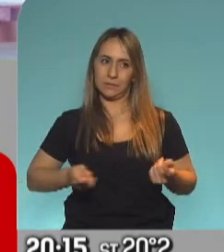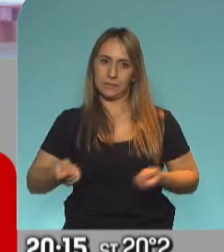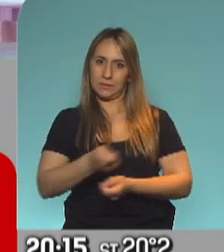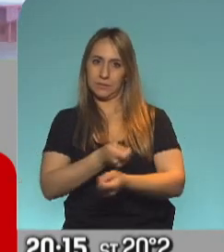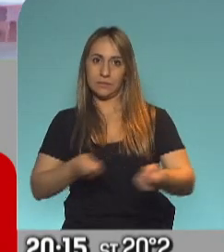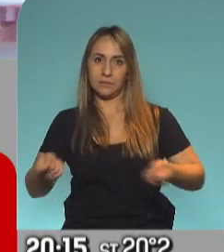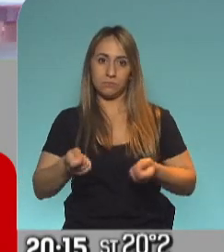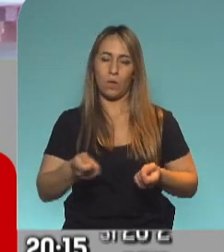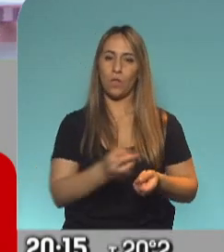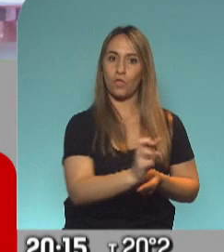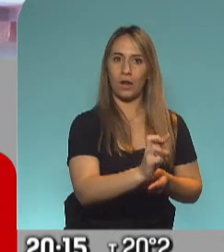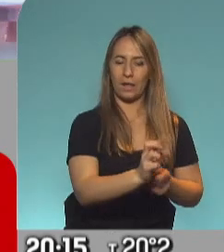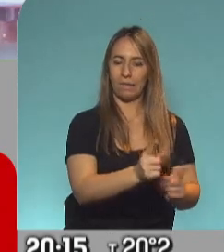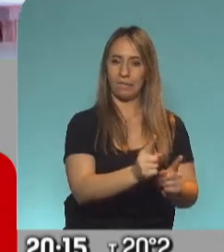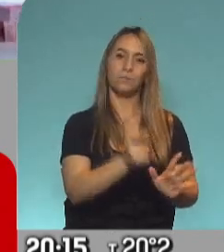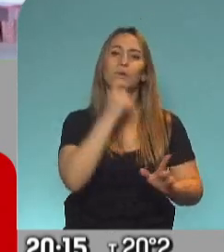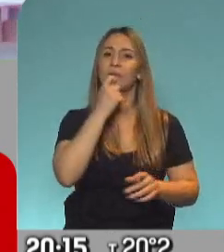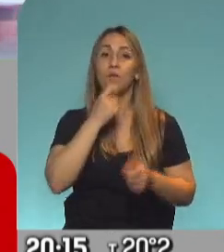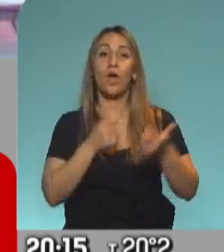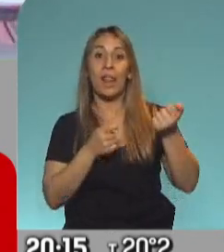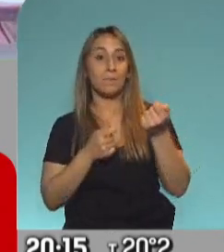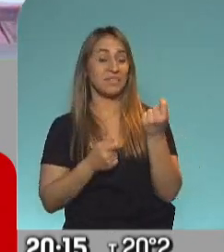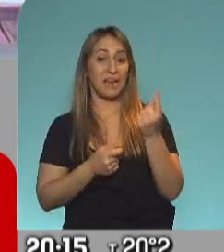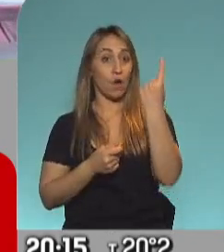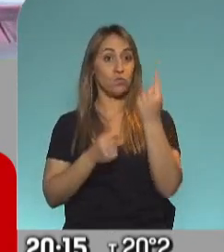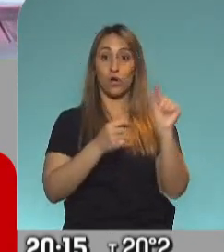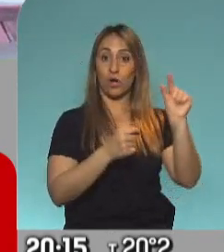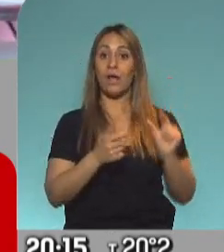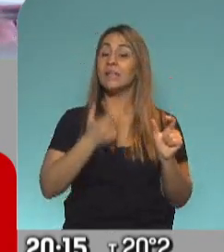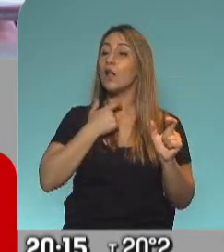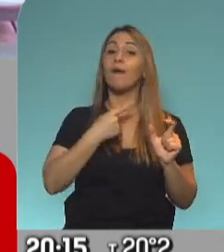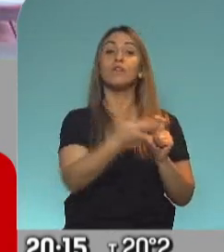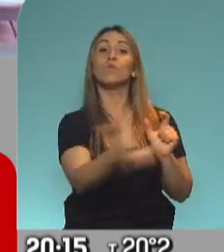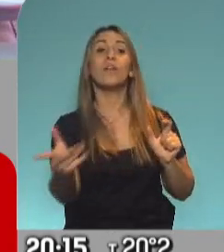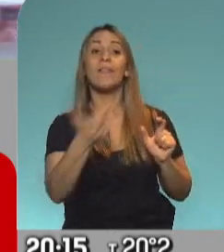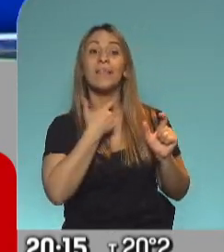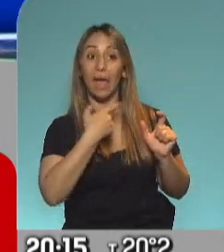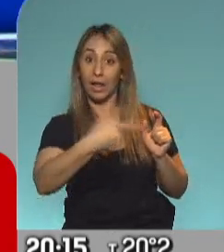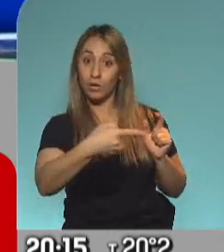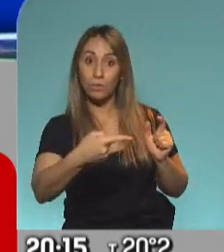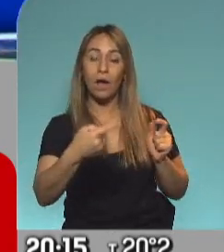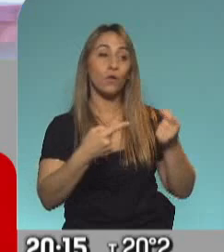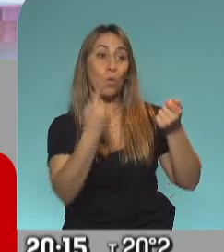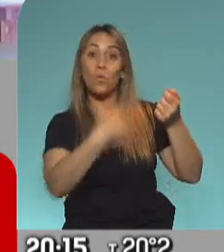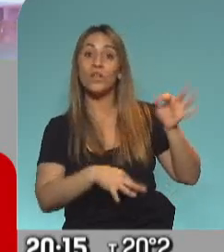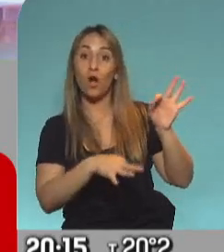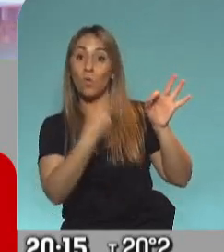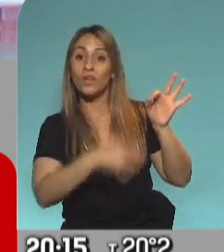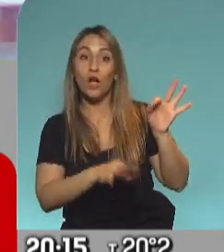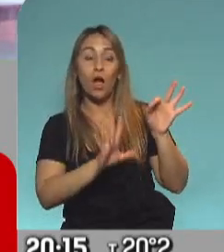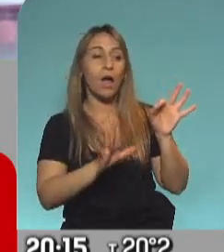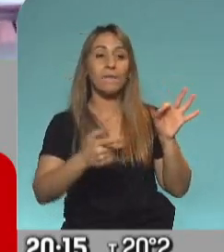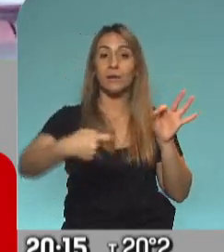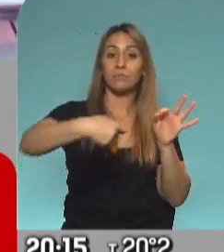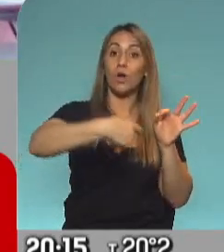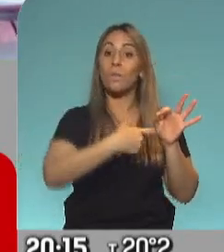exactamente si yo tengo solamente esta lapicera y la quiero vender entre todos los que estamos en el estudio de la voy a vender a 100 pesos ahora si yo tengo 7 lapiceras y